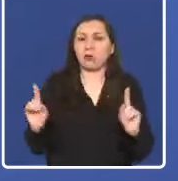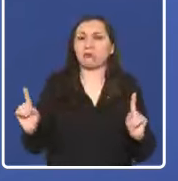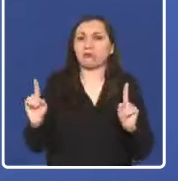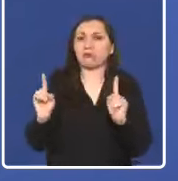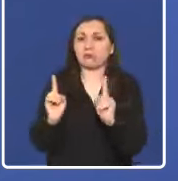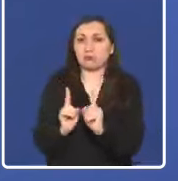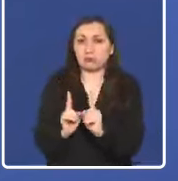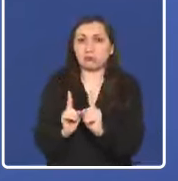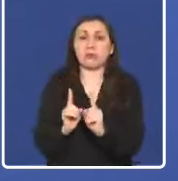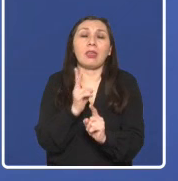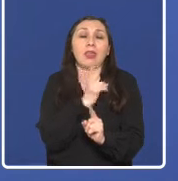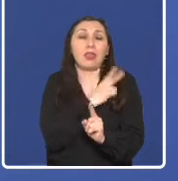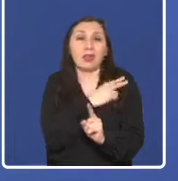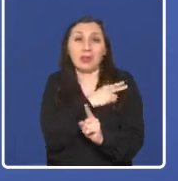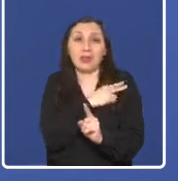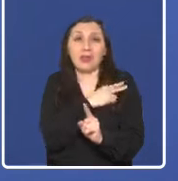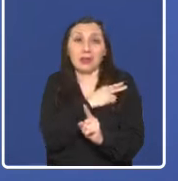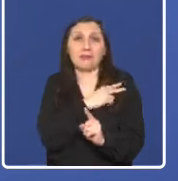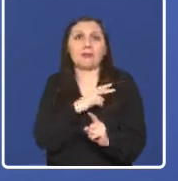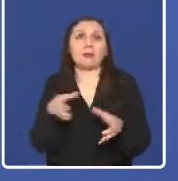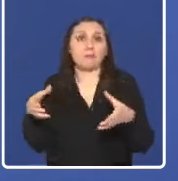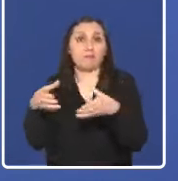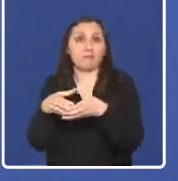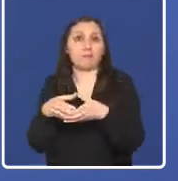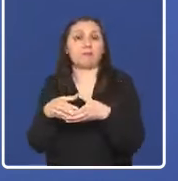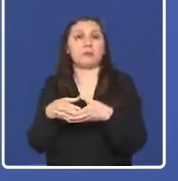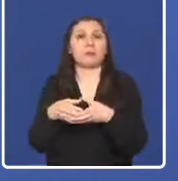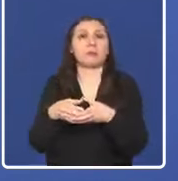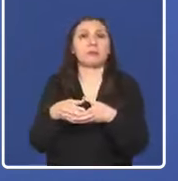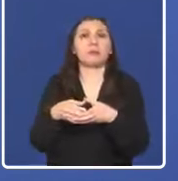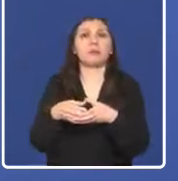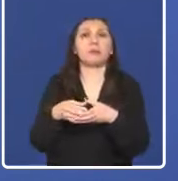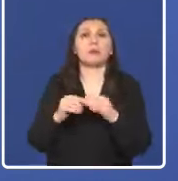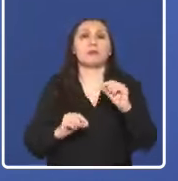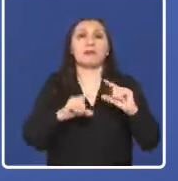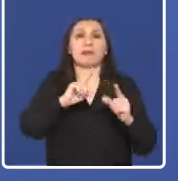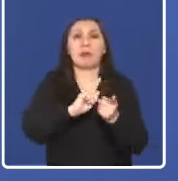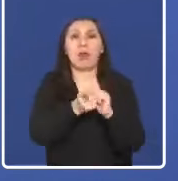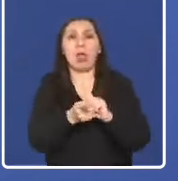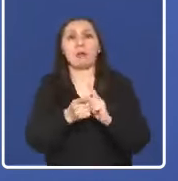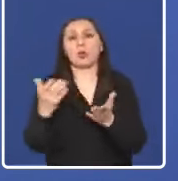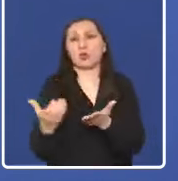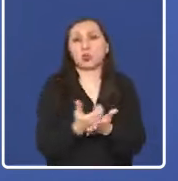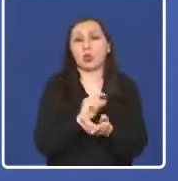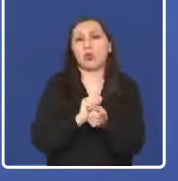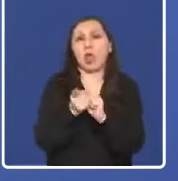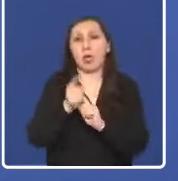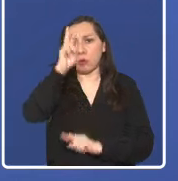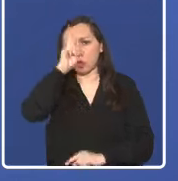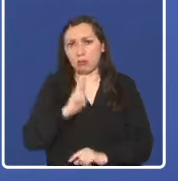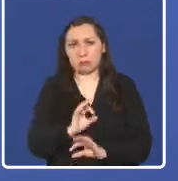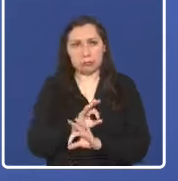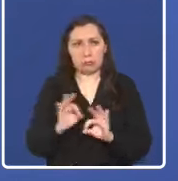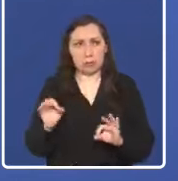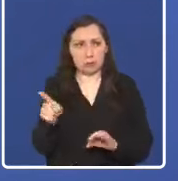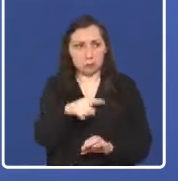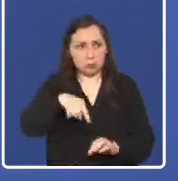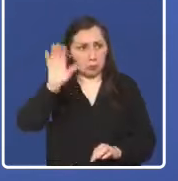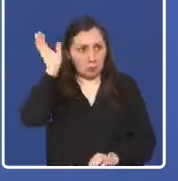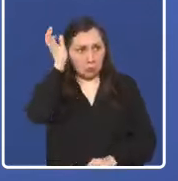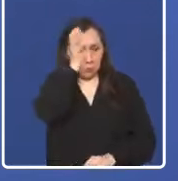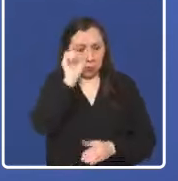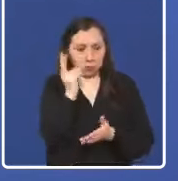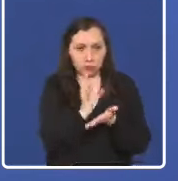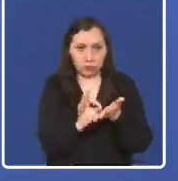conversación, con el jefe de gabinete, donde también le cambiaban el sueldo, le cambiaban el rol. Nadie sabía de la subsecretaría, no